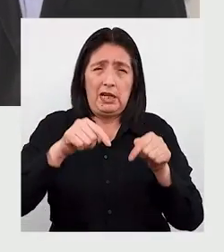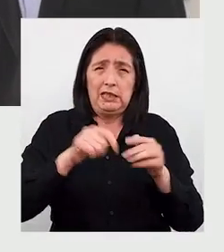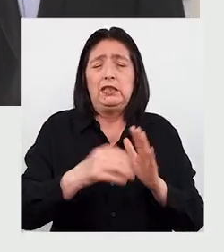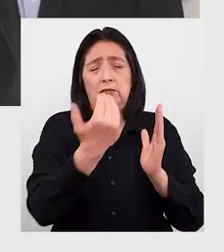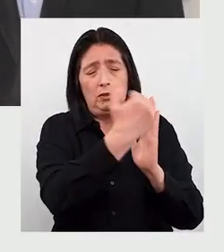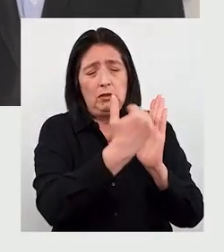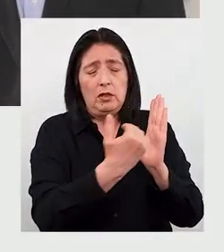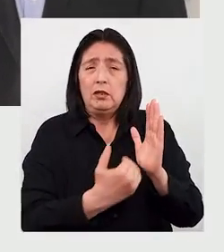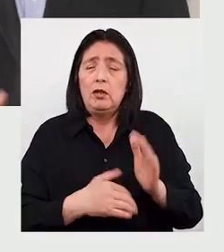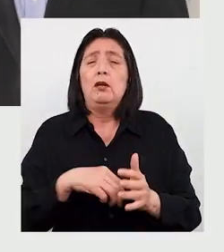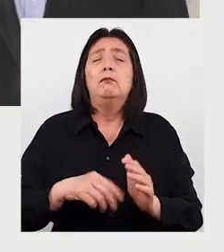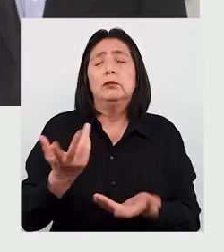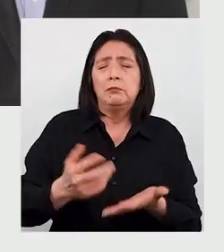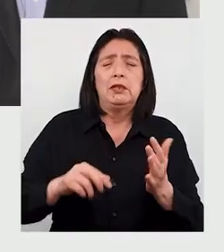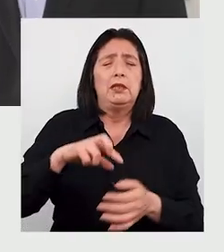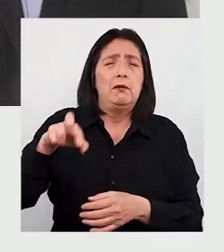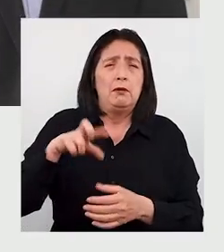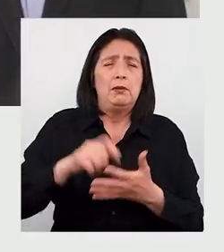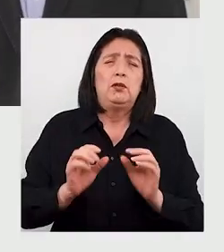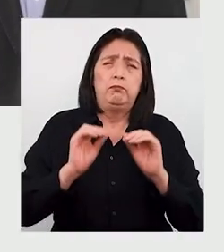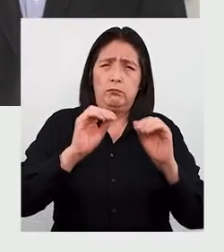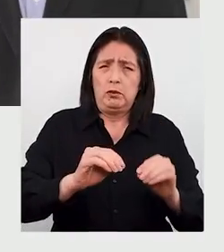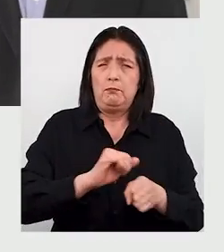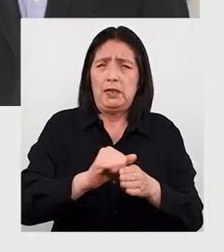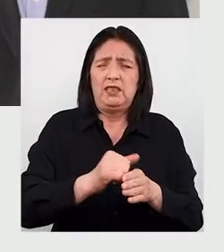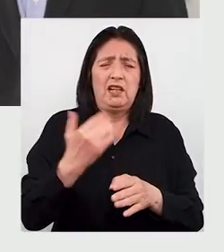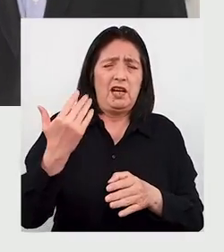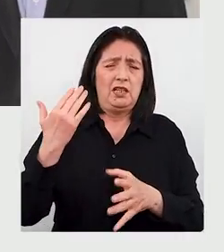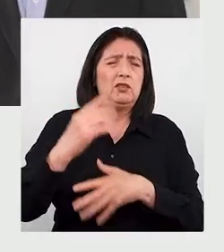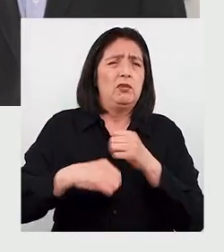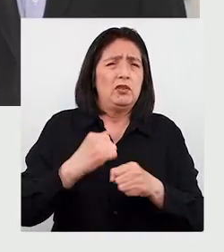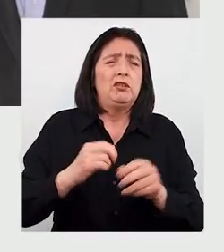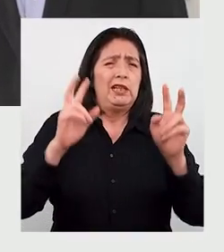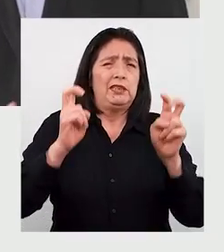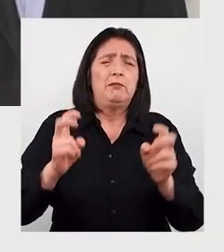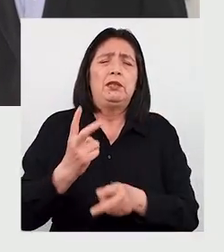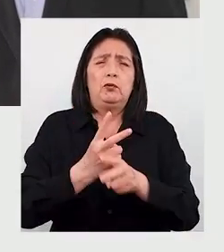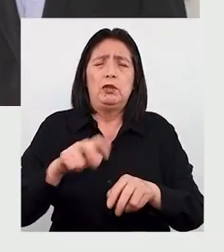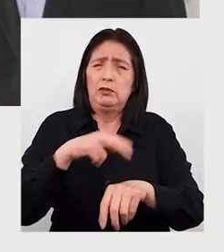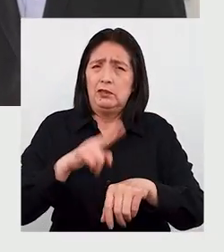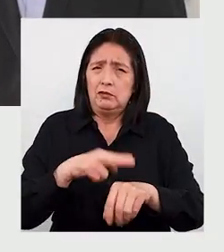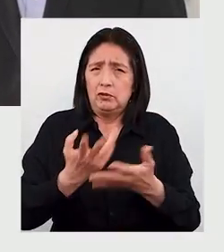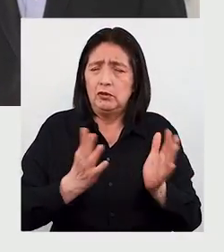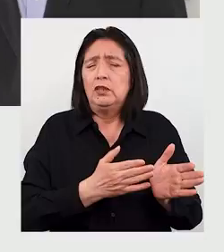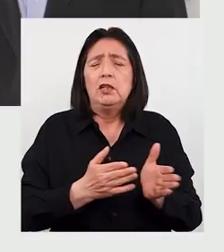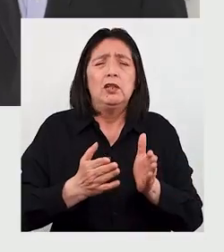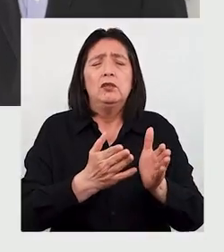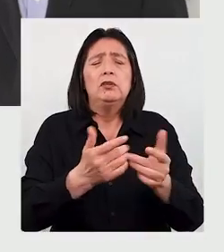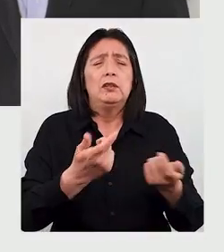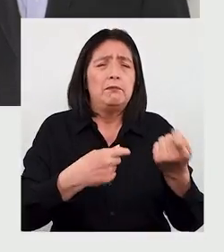los programas de que PromPerú viene ejecutando desde hace algunos años en materia de sostenibilidad en el marco de la Ruta